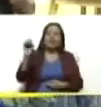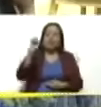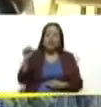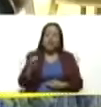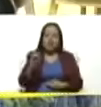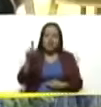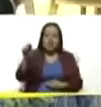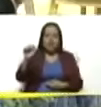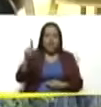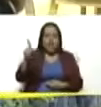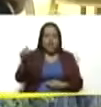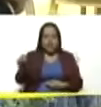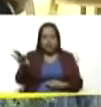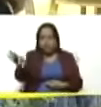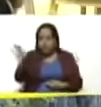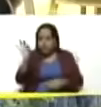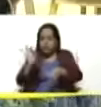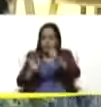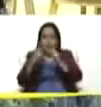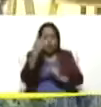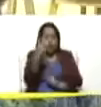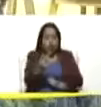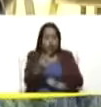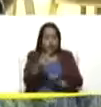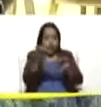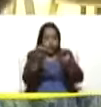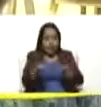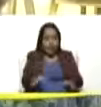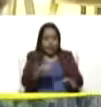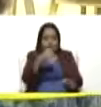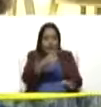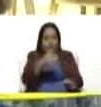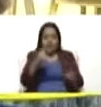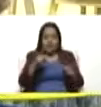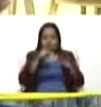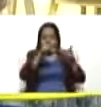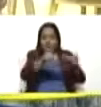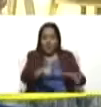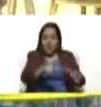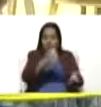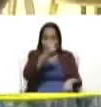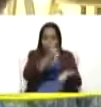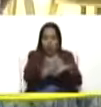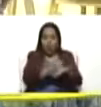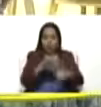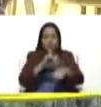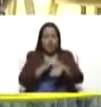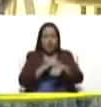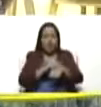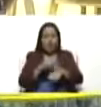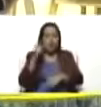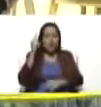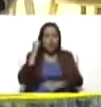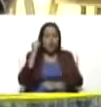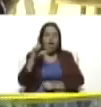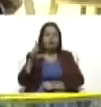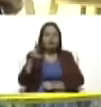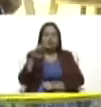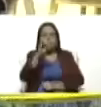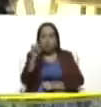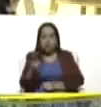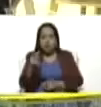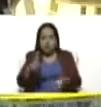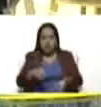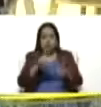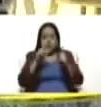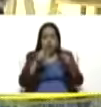seleccionaron 2 tostadores, son tostadores oficiales. Y ese certificado, la doctora Luz Estela me corrige, es un certificado válido para las